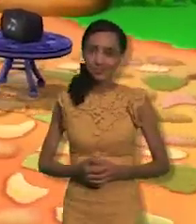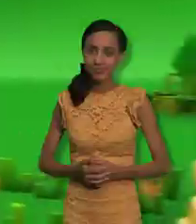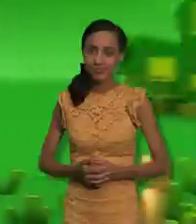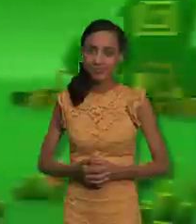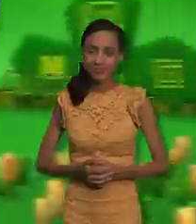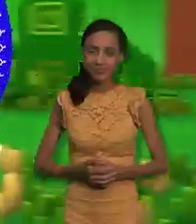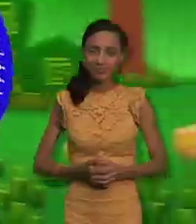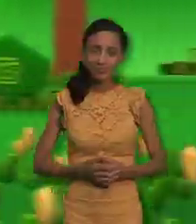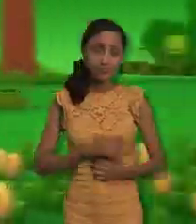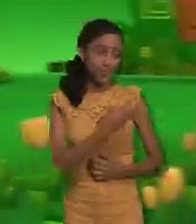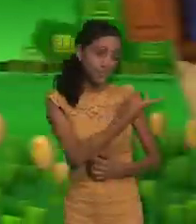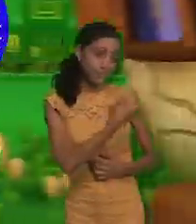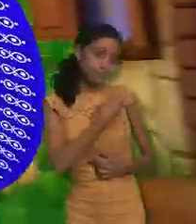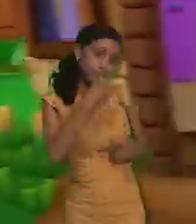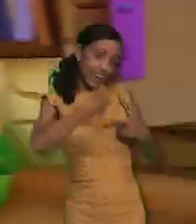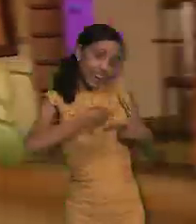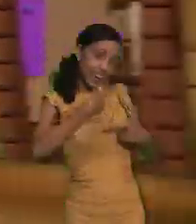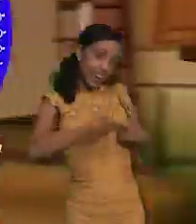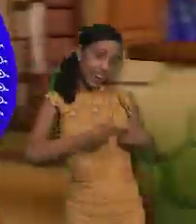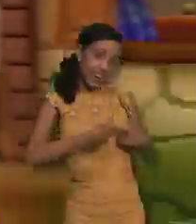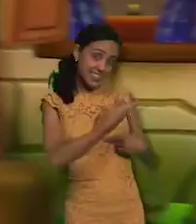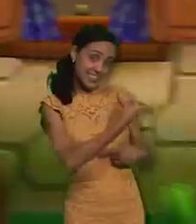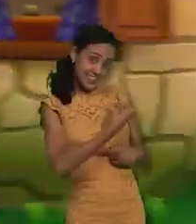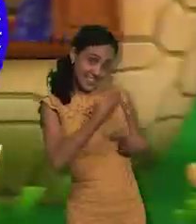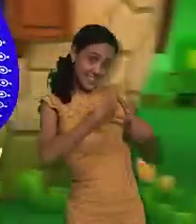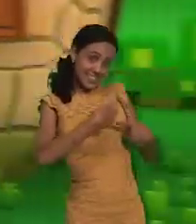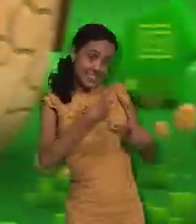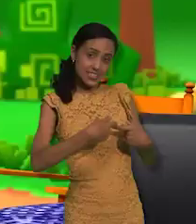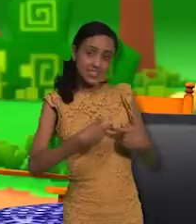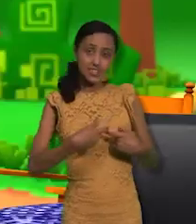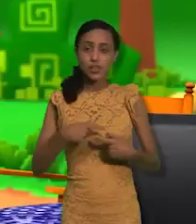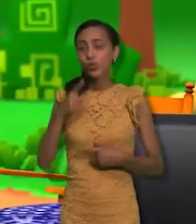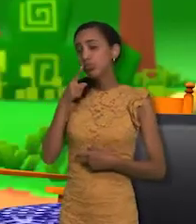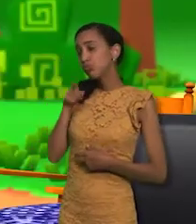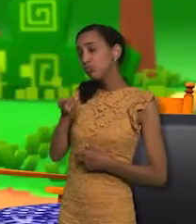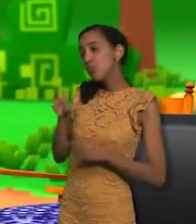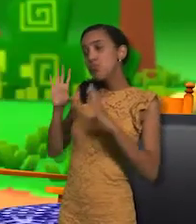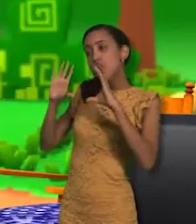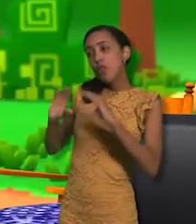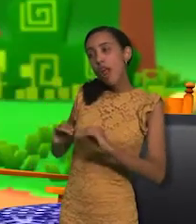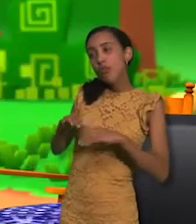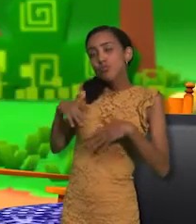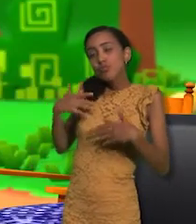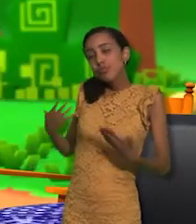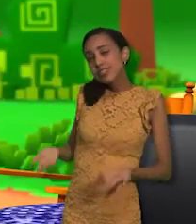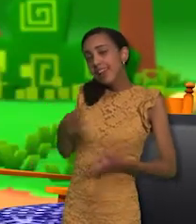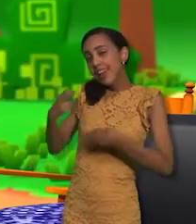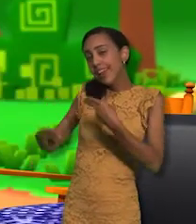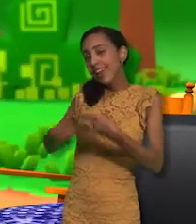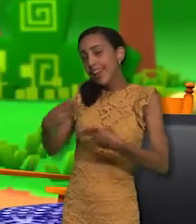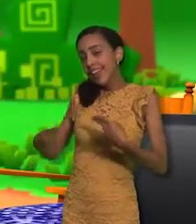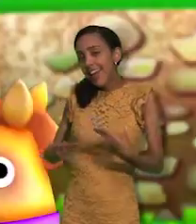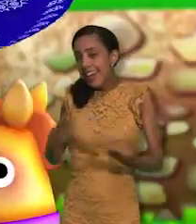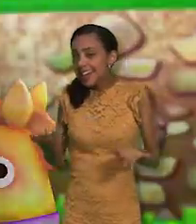¿Te quieres casar conmigo? ¡Aten que hasta esta noche!